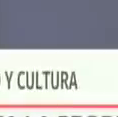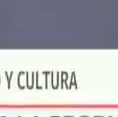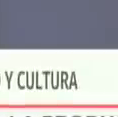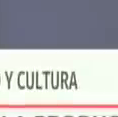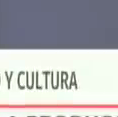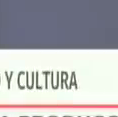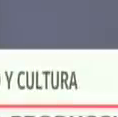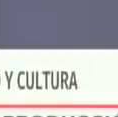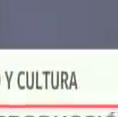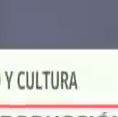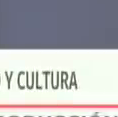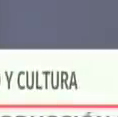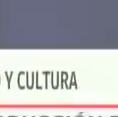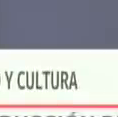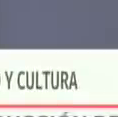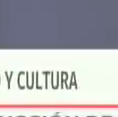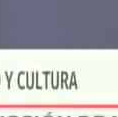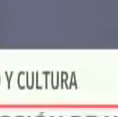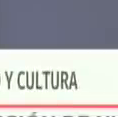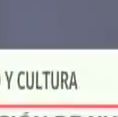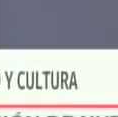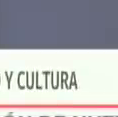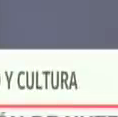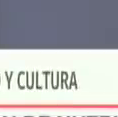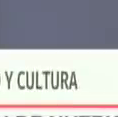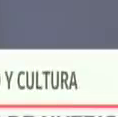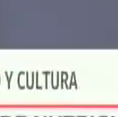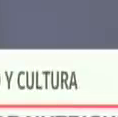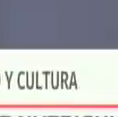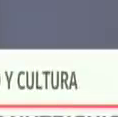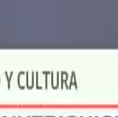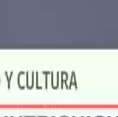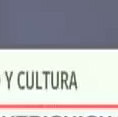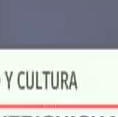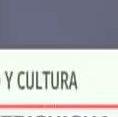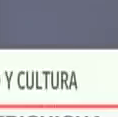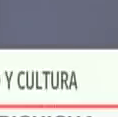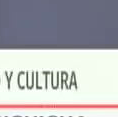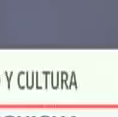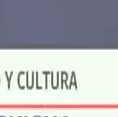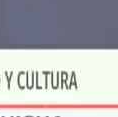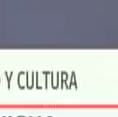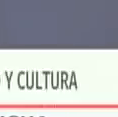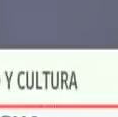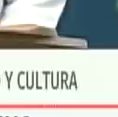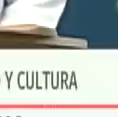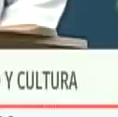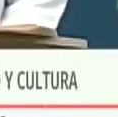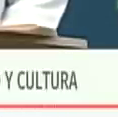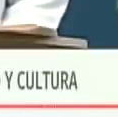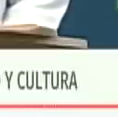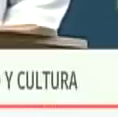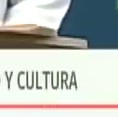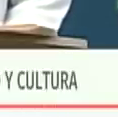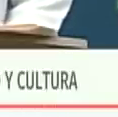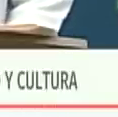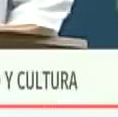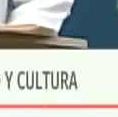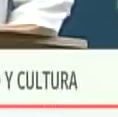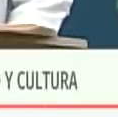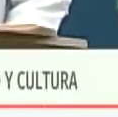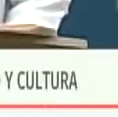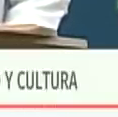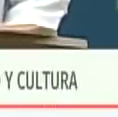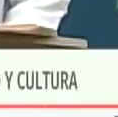vicepresidente sectorial para la comunicación, cultura y turismo, doctor Jorge Rodríguez, se dirige al país. Escuchemos. Muy